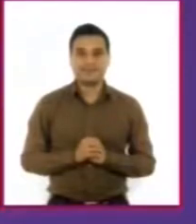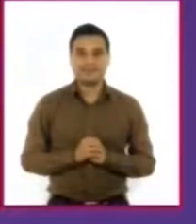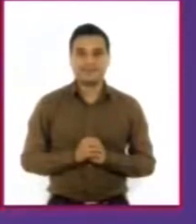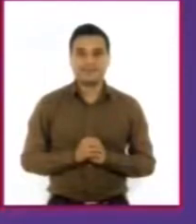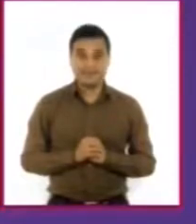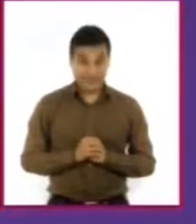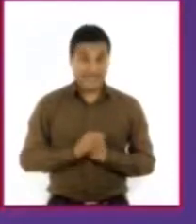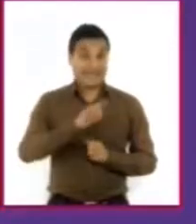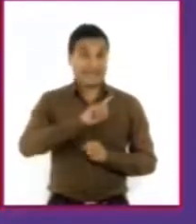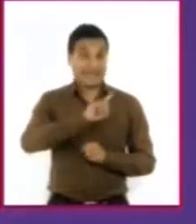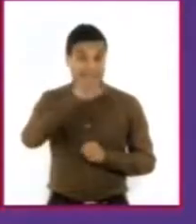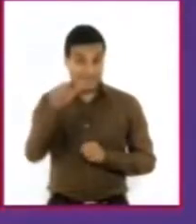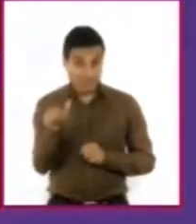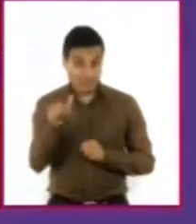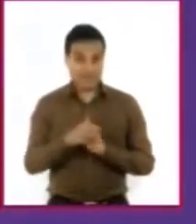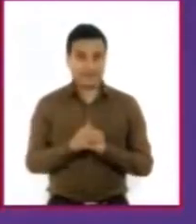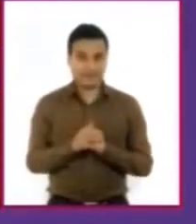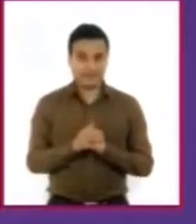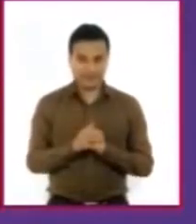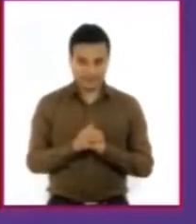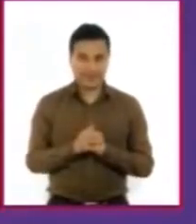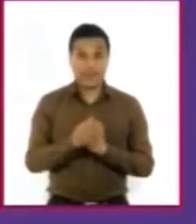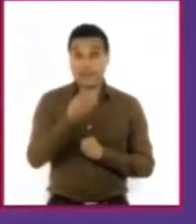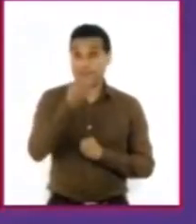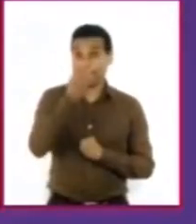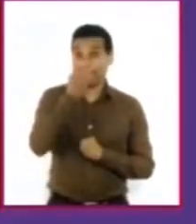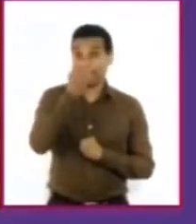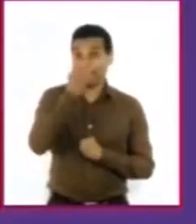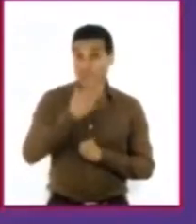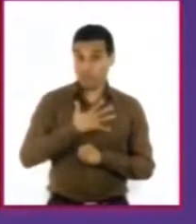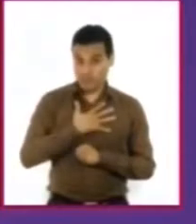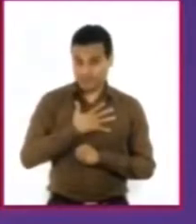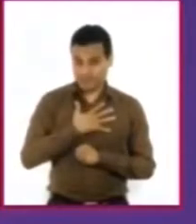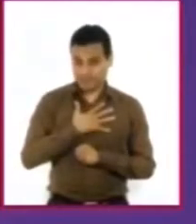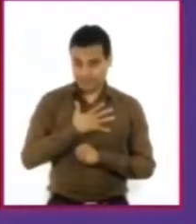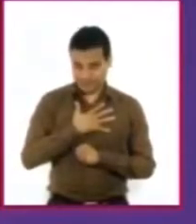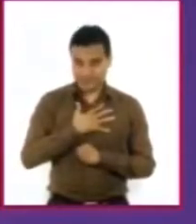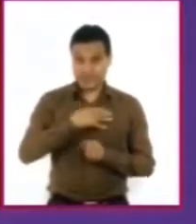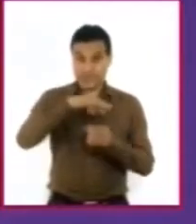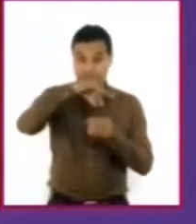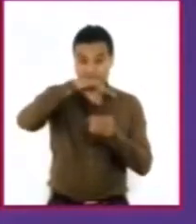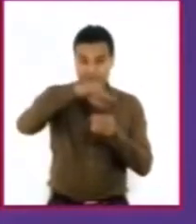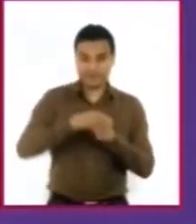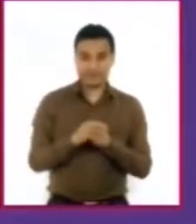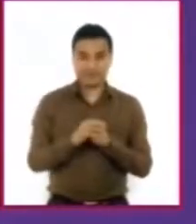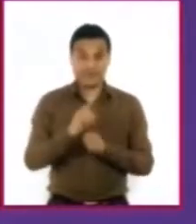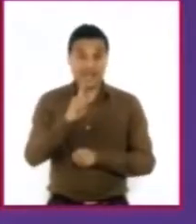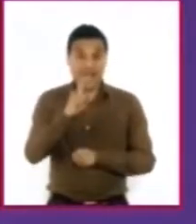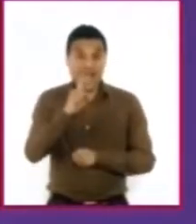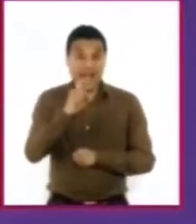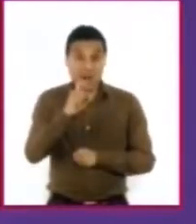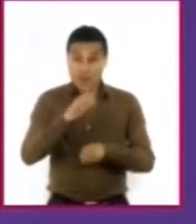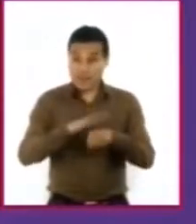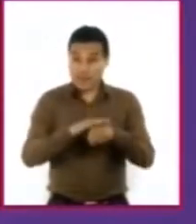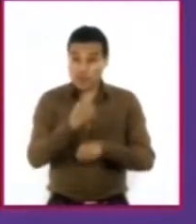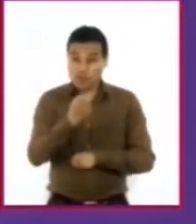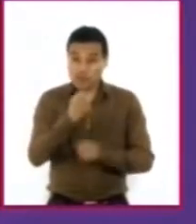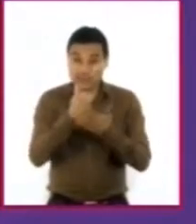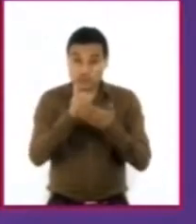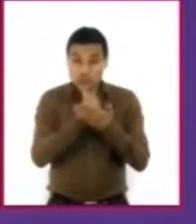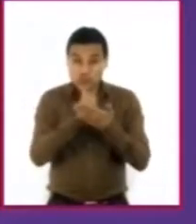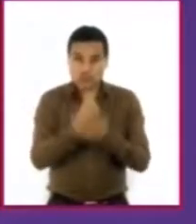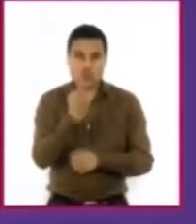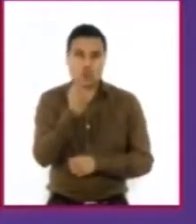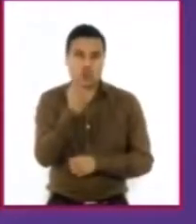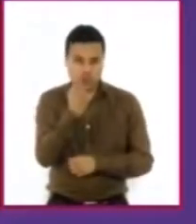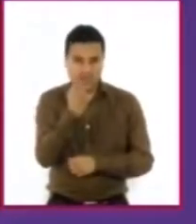Después se agrega una cantidad distinta de perfume. Al agua más colorida, 1 gota de